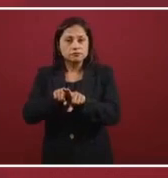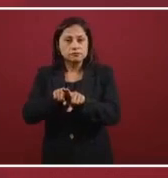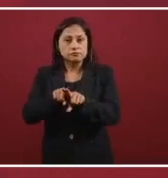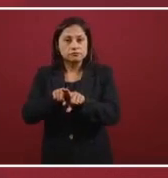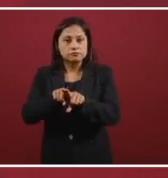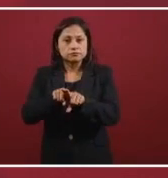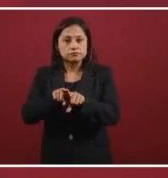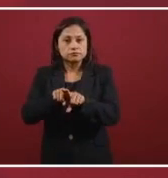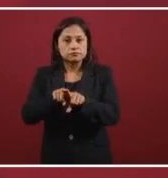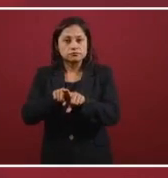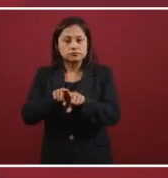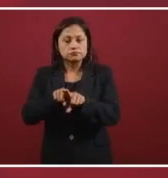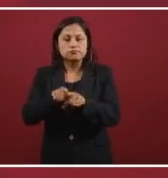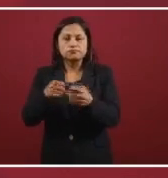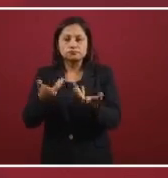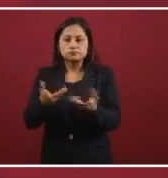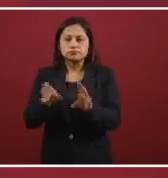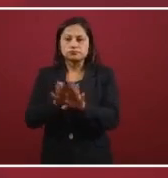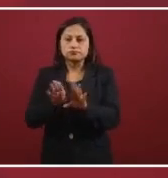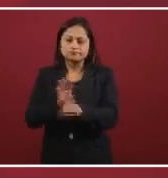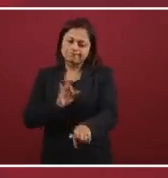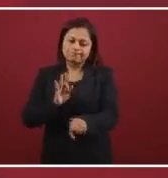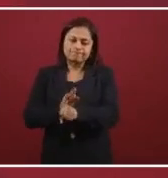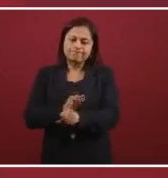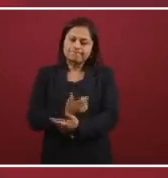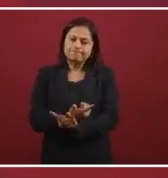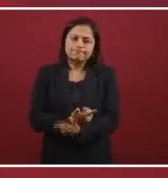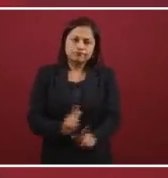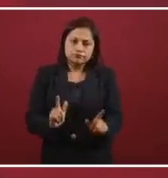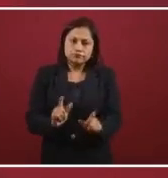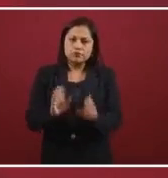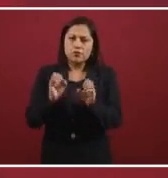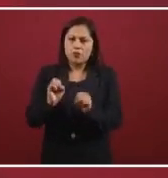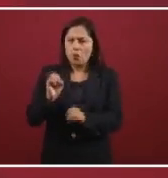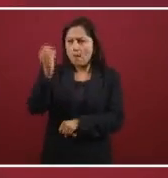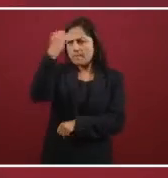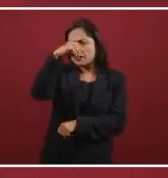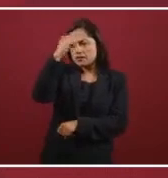la libre manifestación de las ideas, el derecho a disentir,